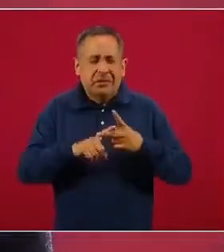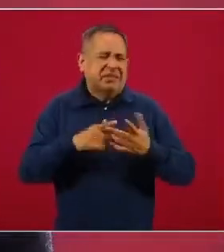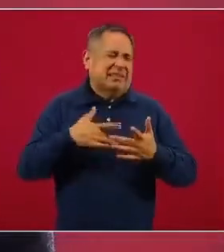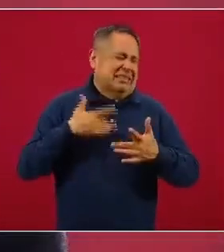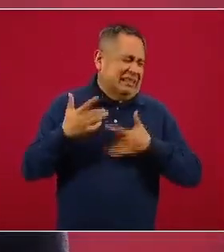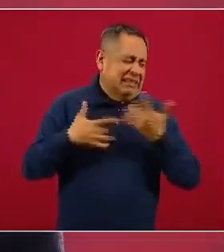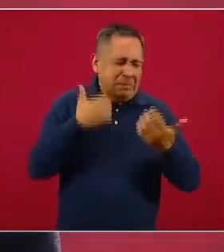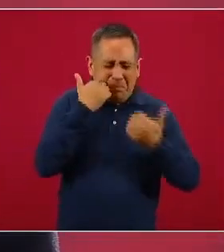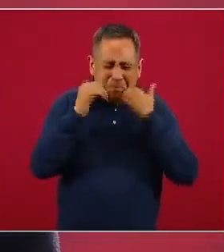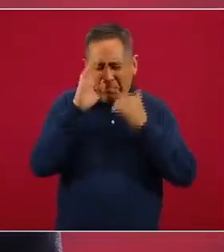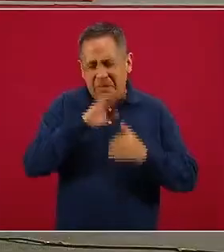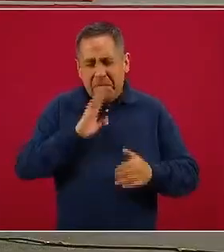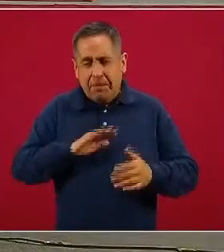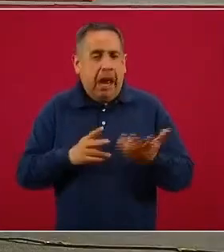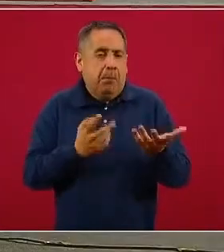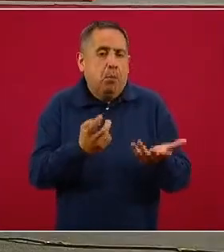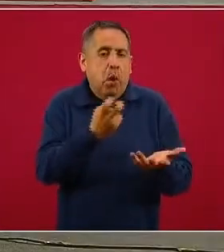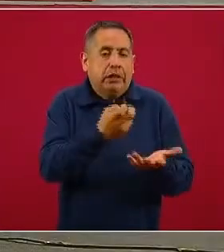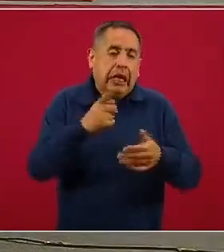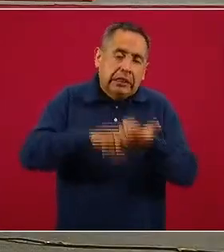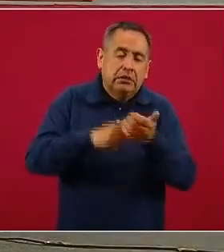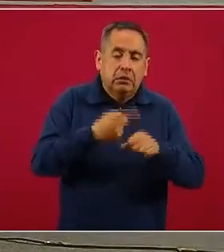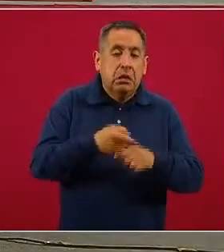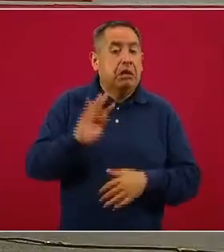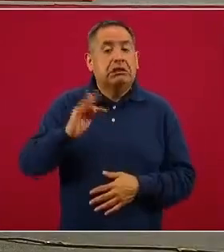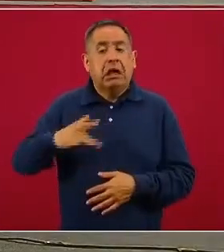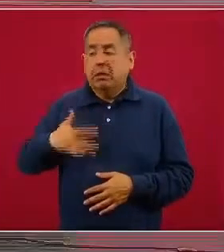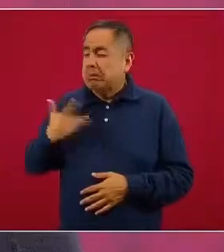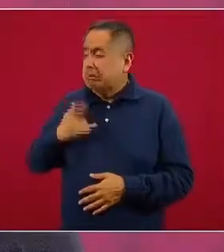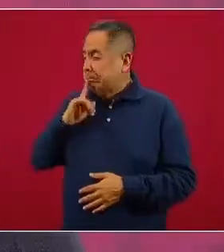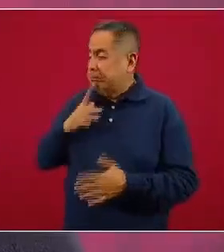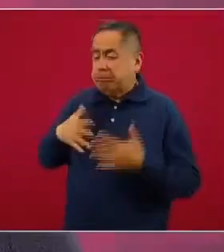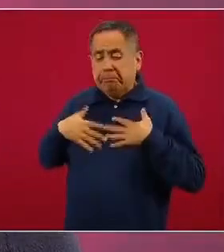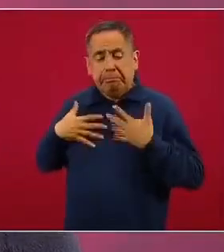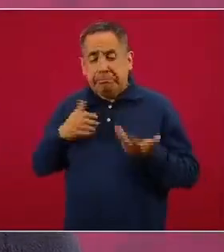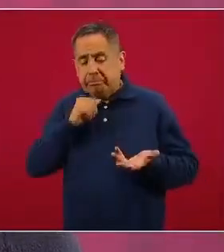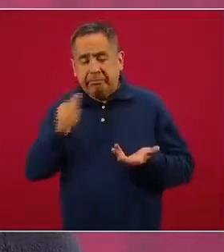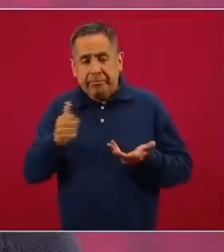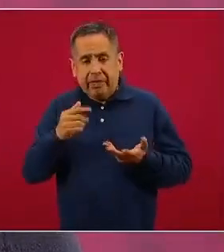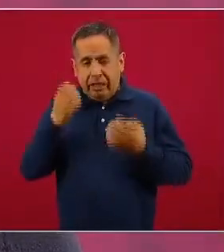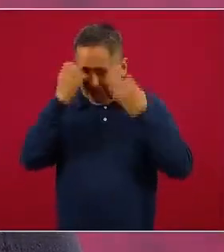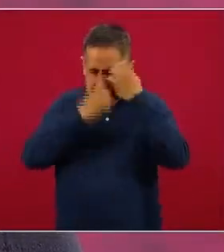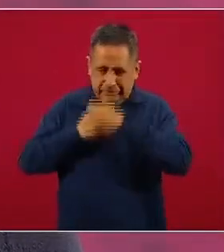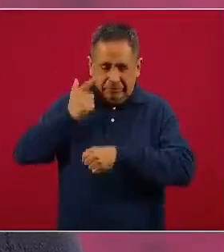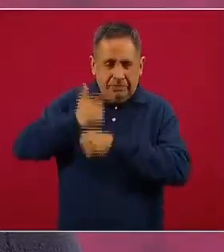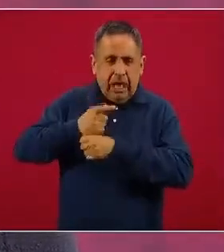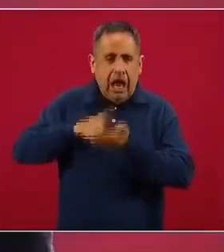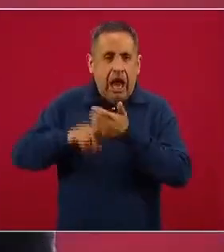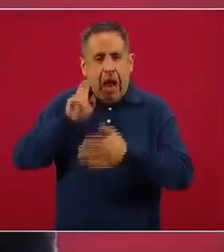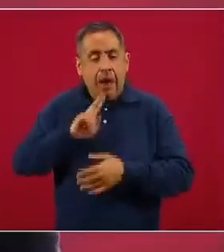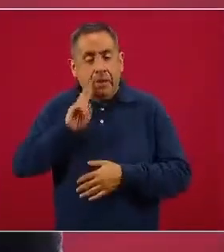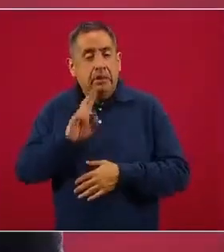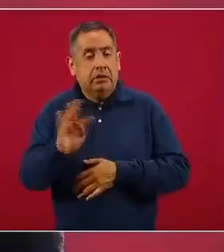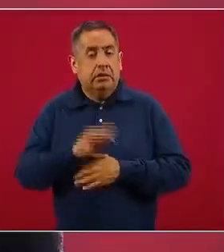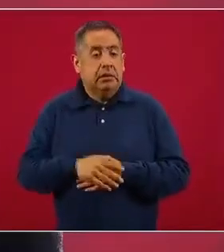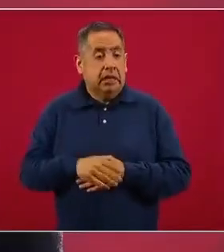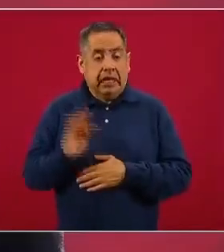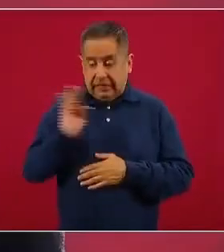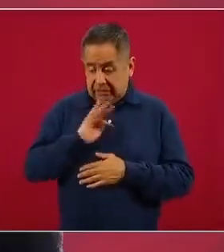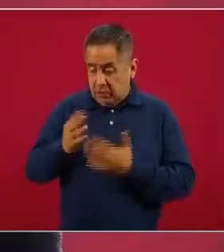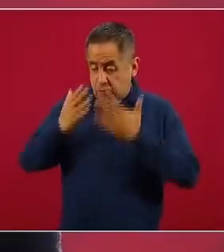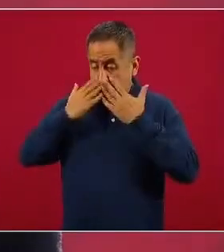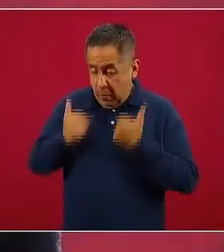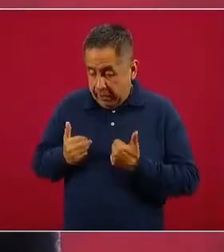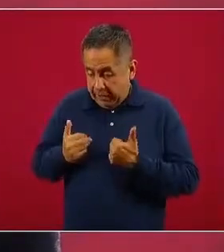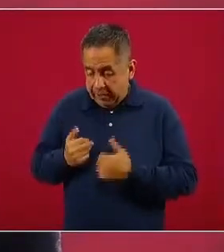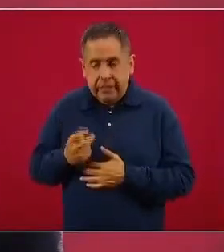malestar general. Entonces, cuando la persona está sintomática, es el mejor momento para tomar la prueba, y si esta sale negativa,